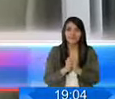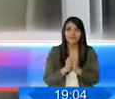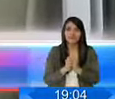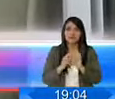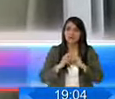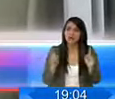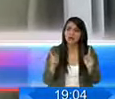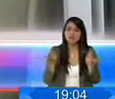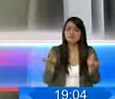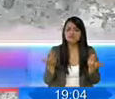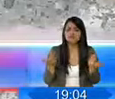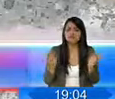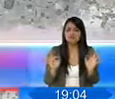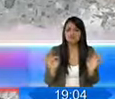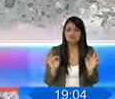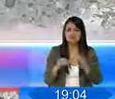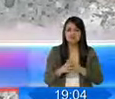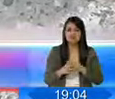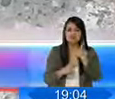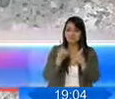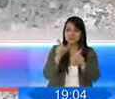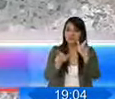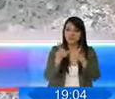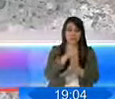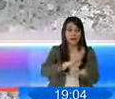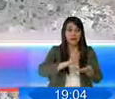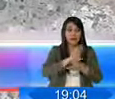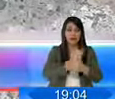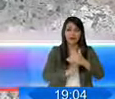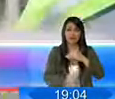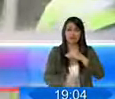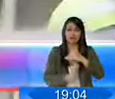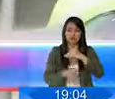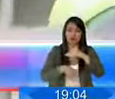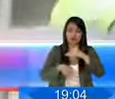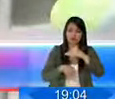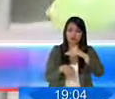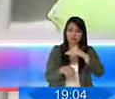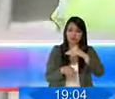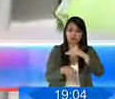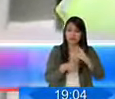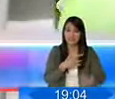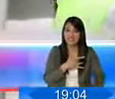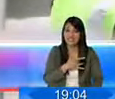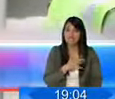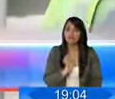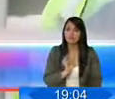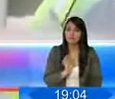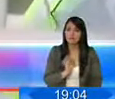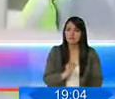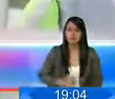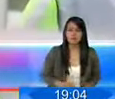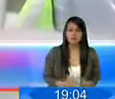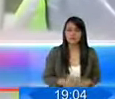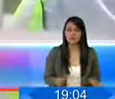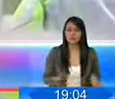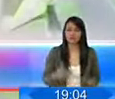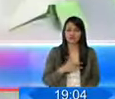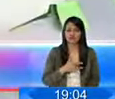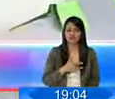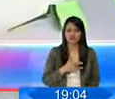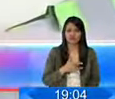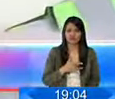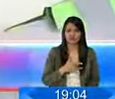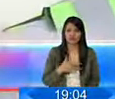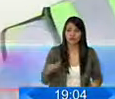Y del resto nada más. Los moradores de los barrios por donde irá la tuneladora no percibirán mayores impactos. No, la